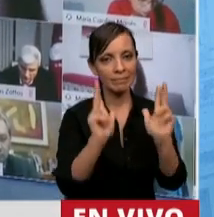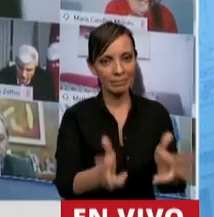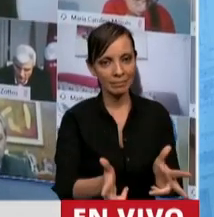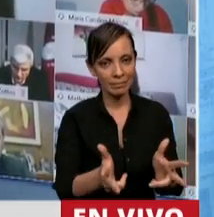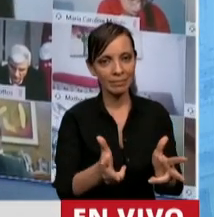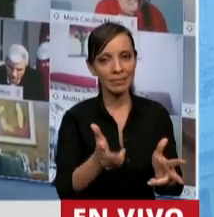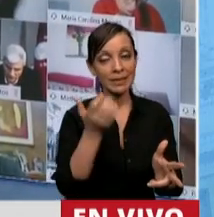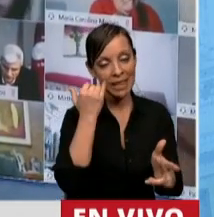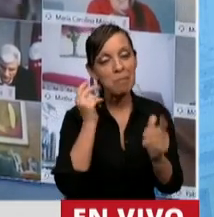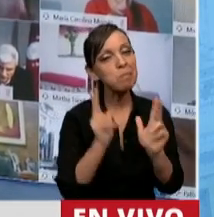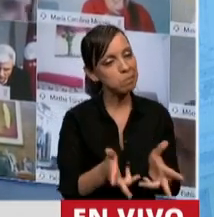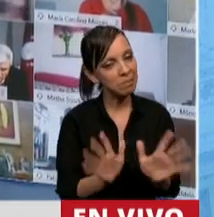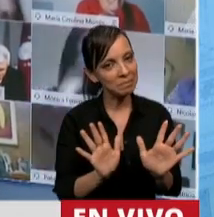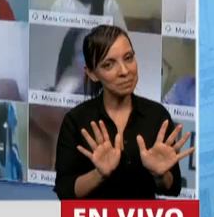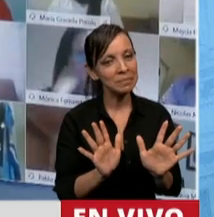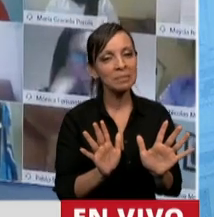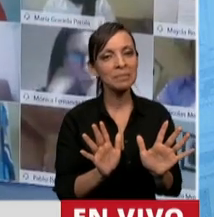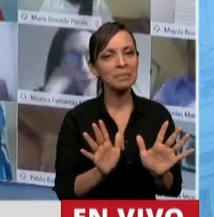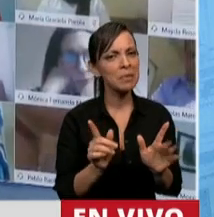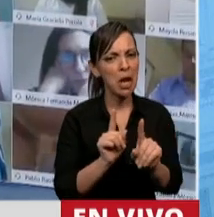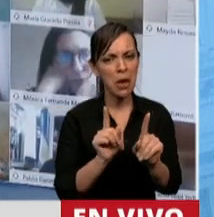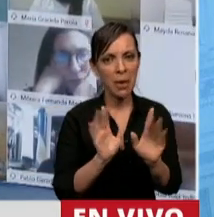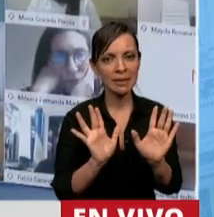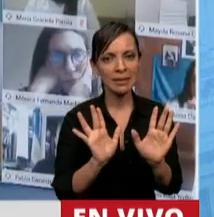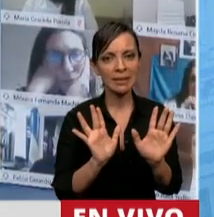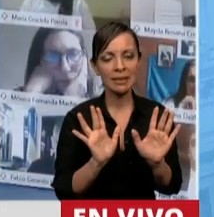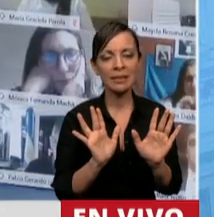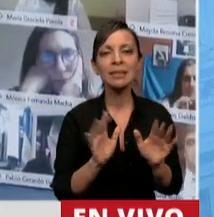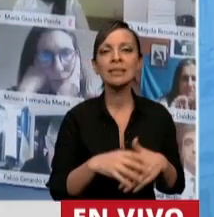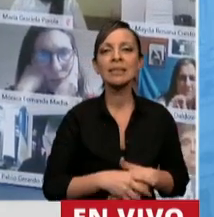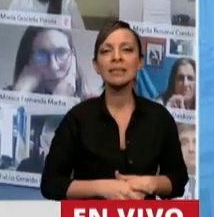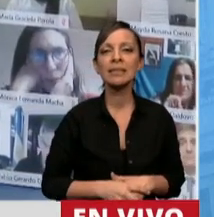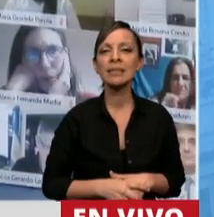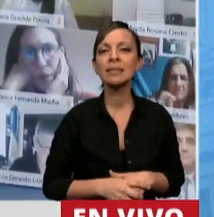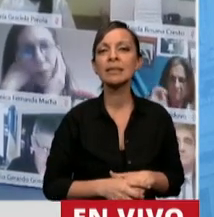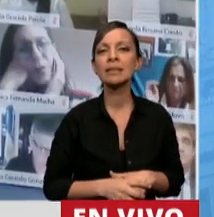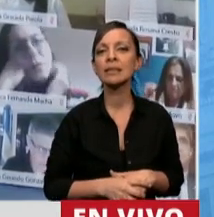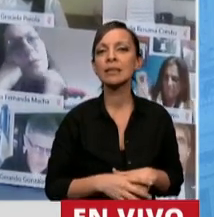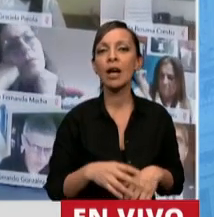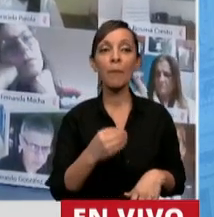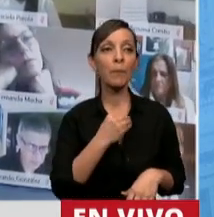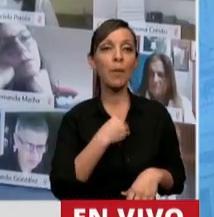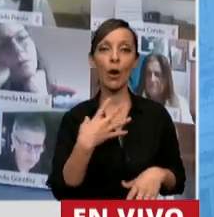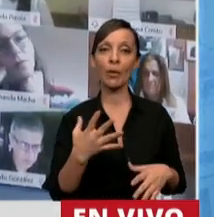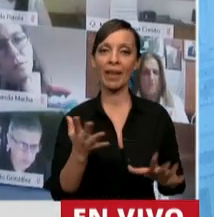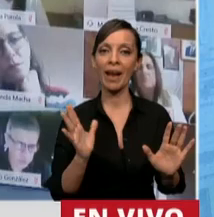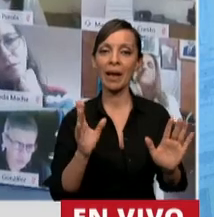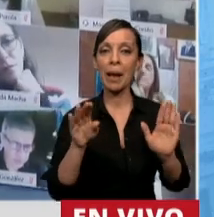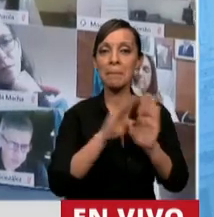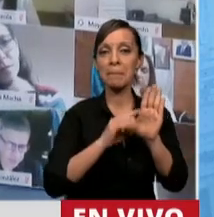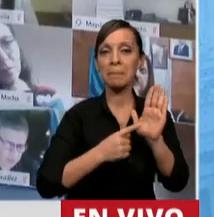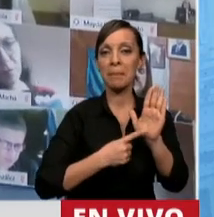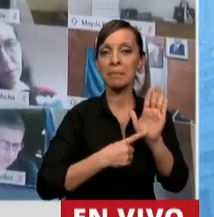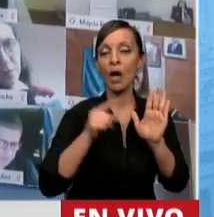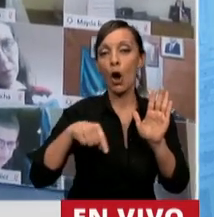y ya lo dije, no significa en ninguna circunstancia un sometimiento voluntario al régimen que ustedes